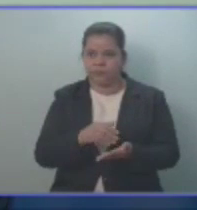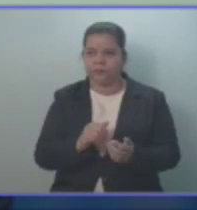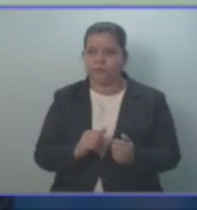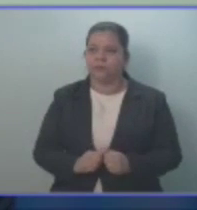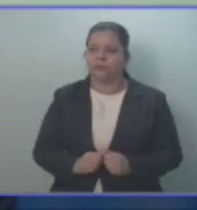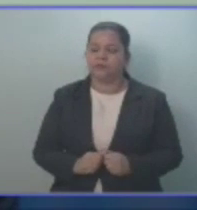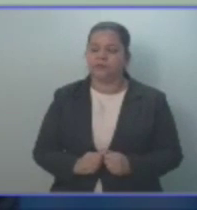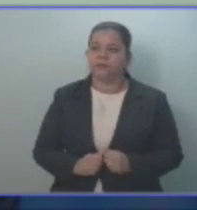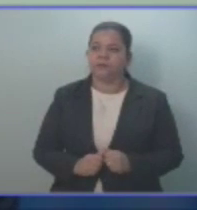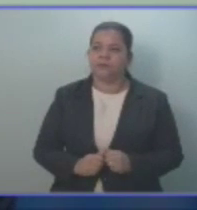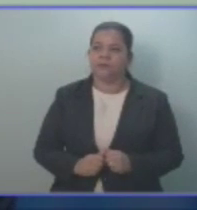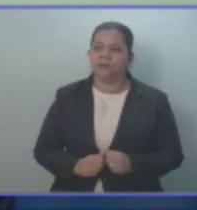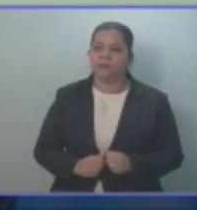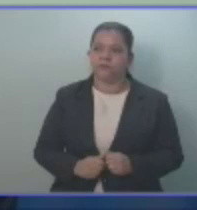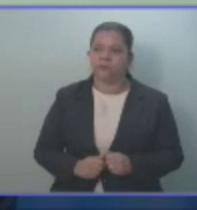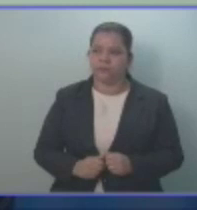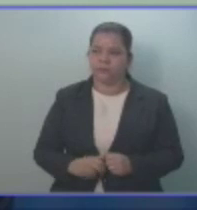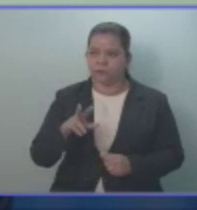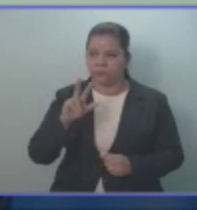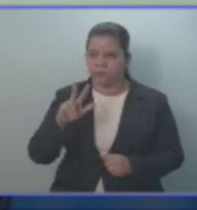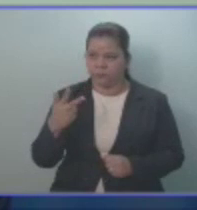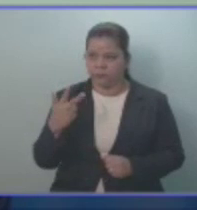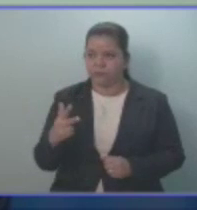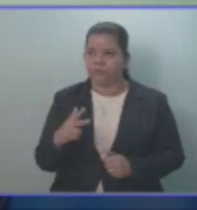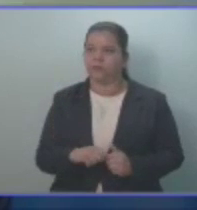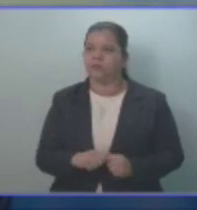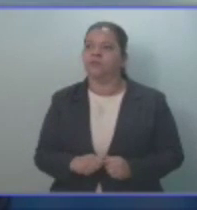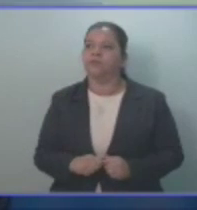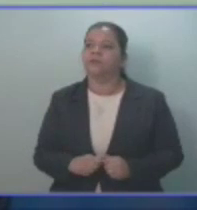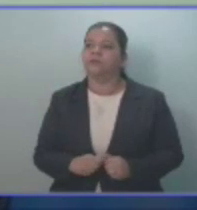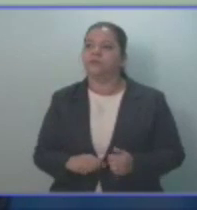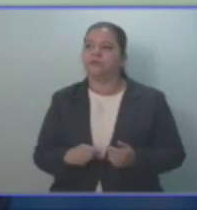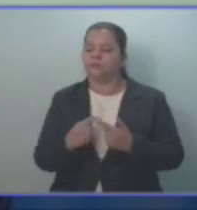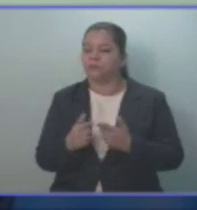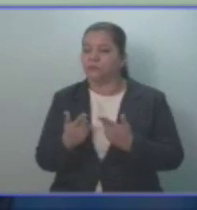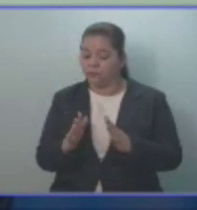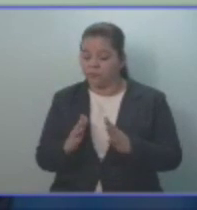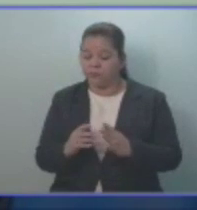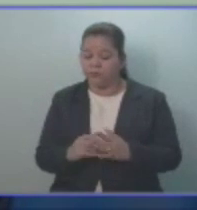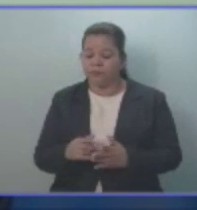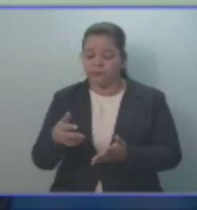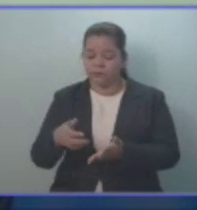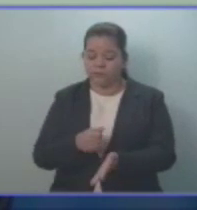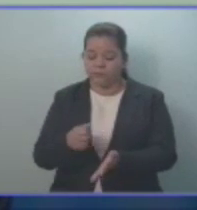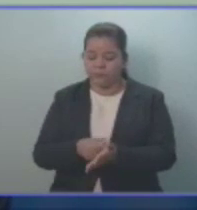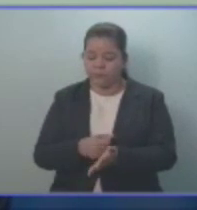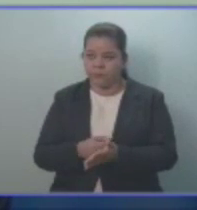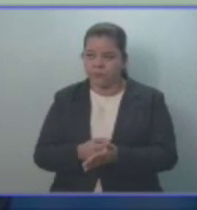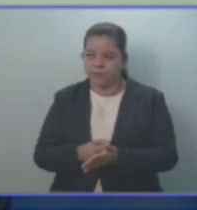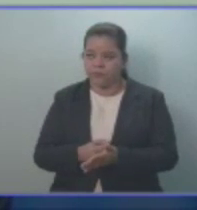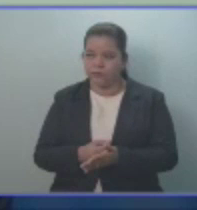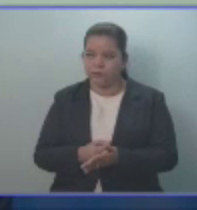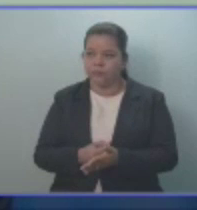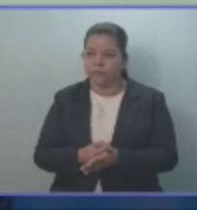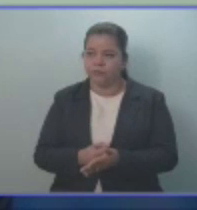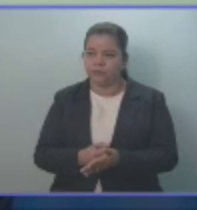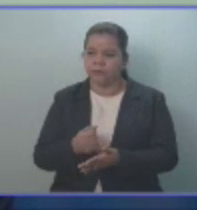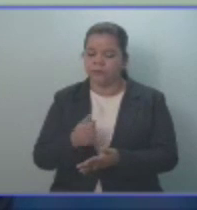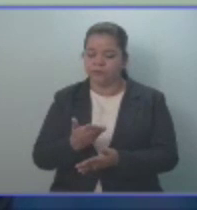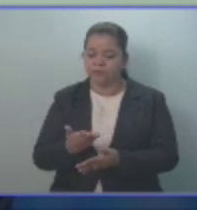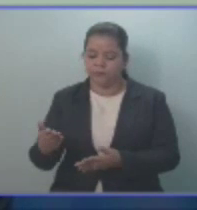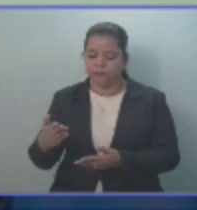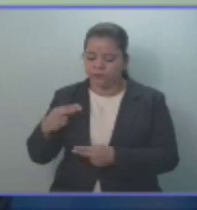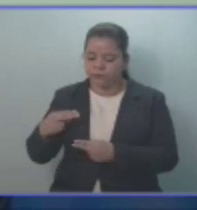parte. 3I, A, impuestos a la propiedad